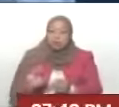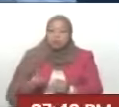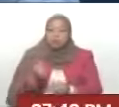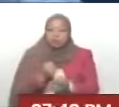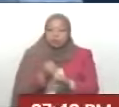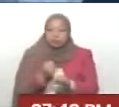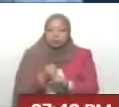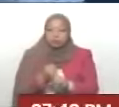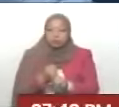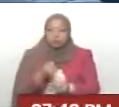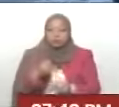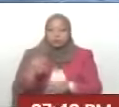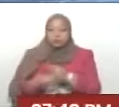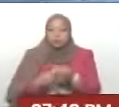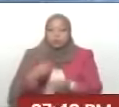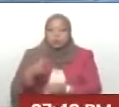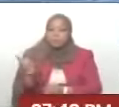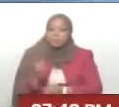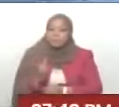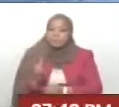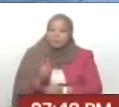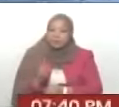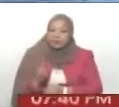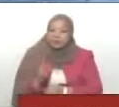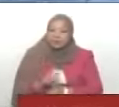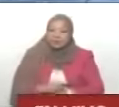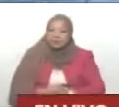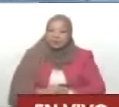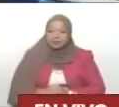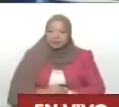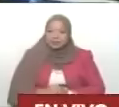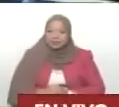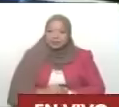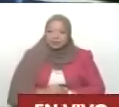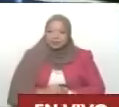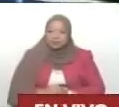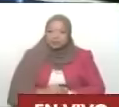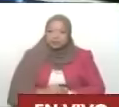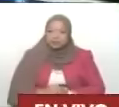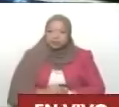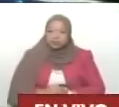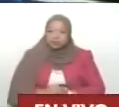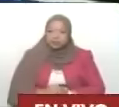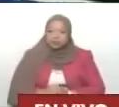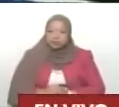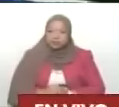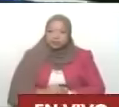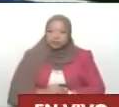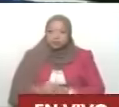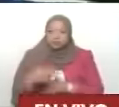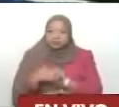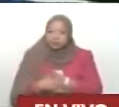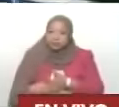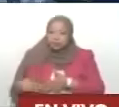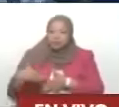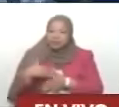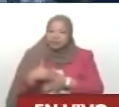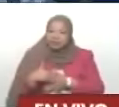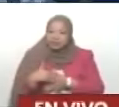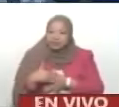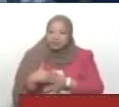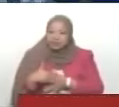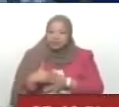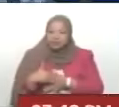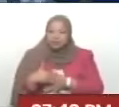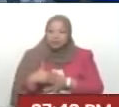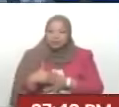vez desde que la República es República, nuestro país Venezuela. Vamos a quedarnos en el hemisferio. ¿Por qué no tomamos un café?